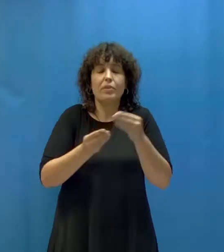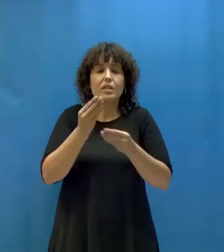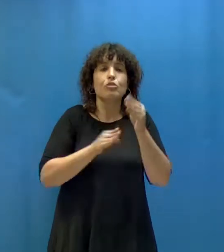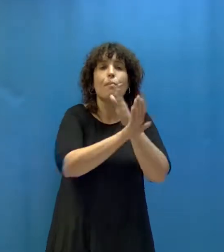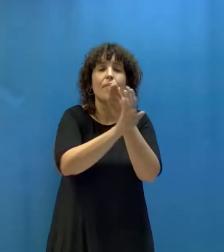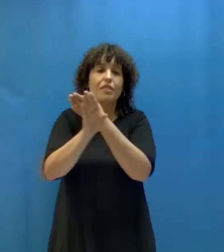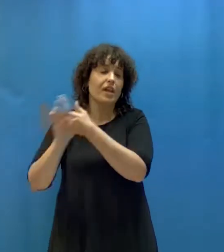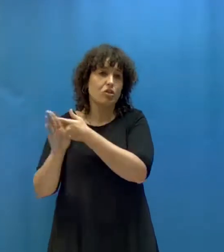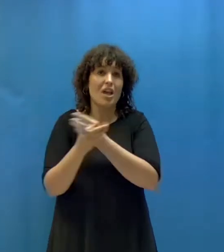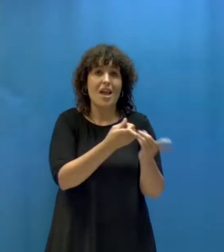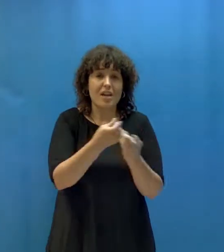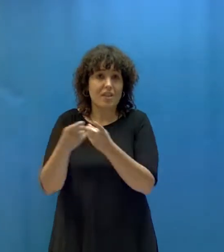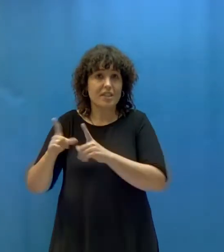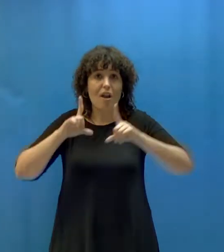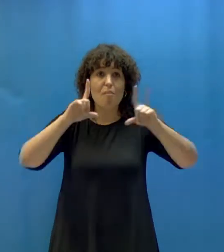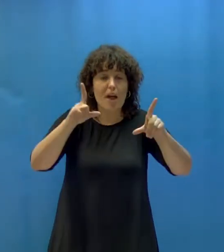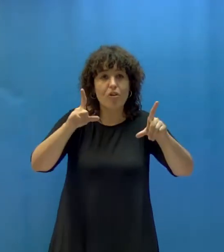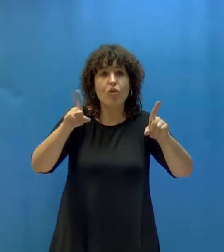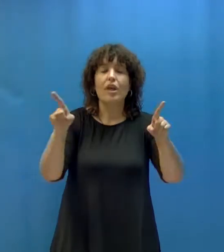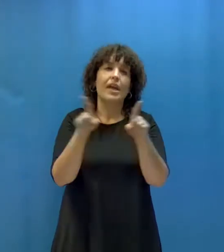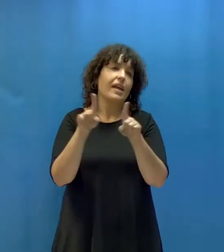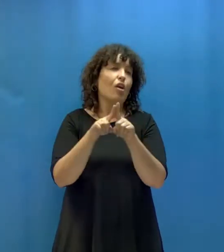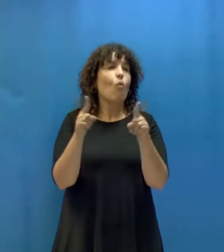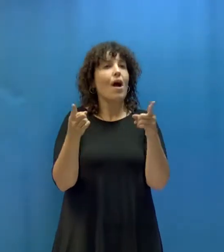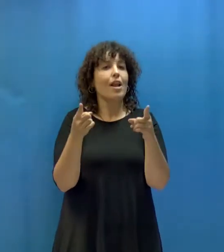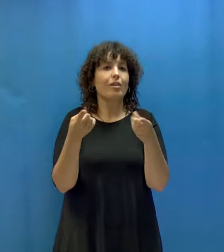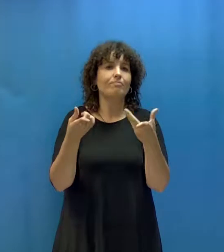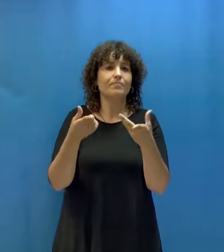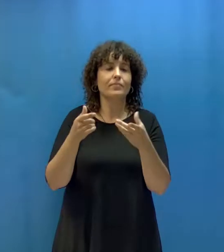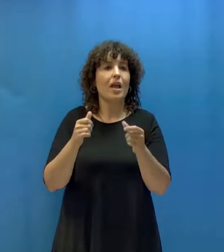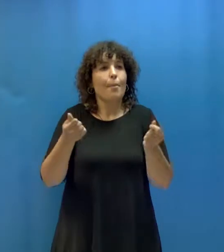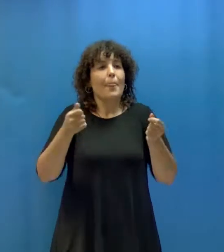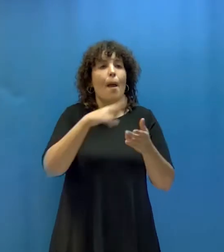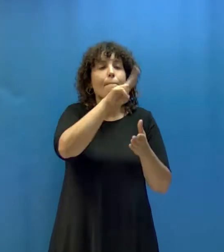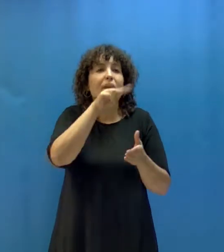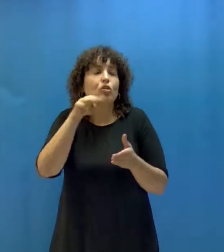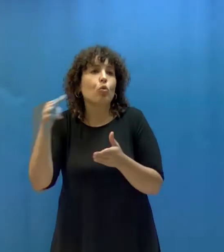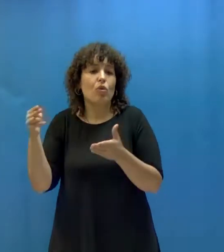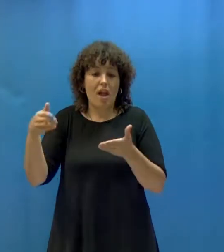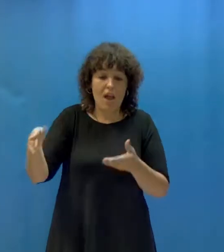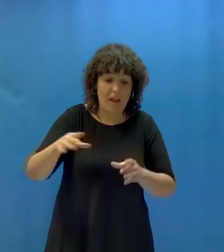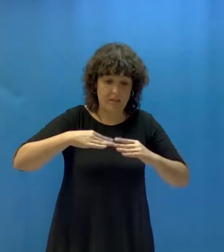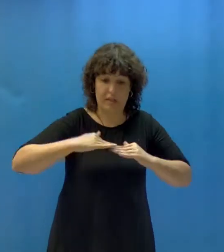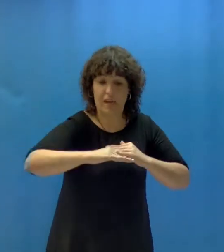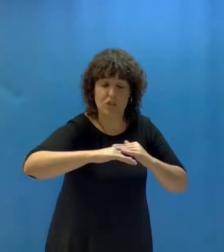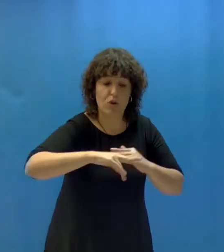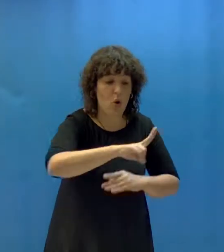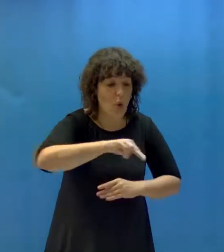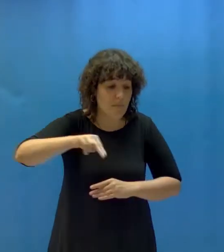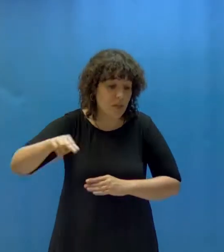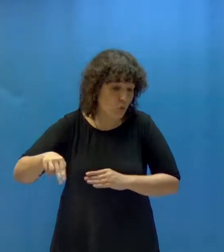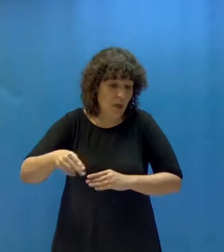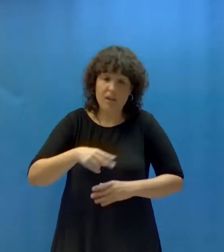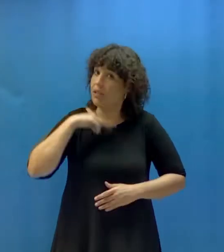vados sean señalizados con algún elemento más allá que la simple pintura en el suelo, por motivos de seguridad o de